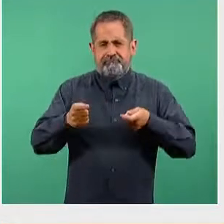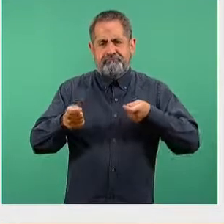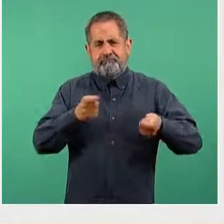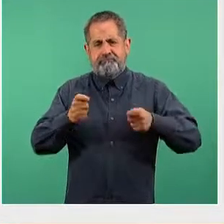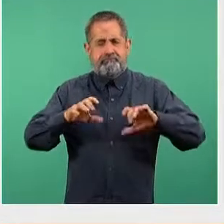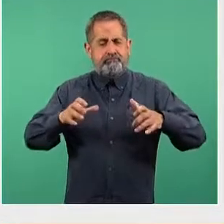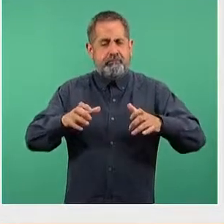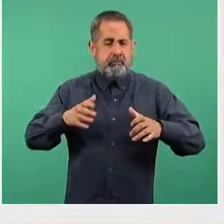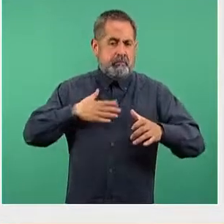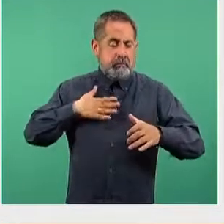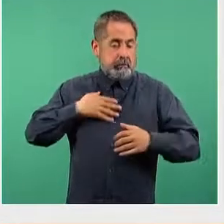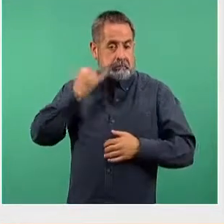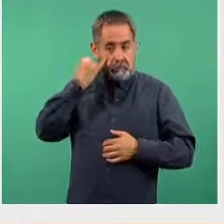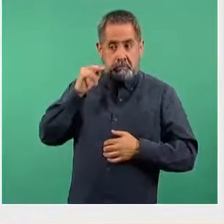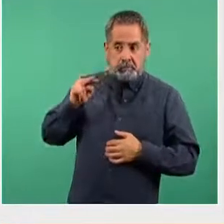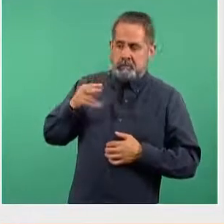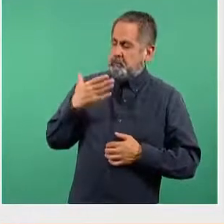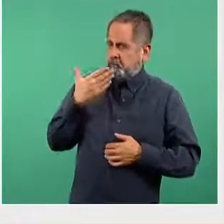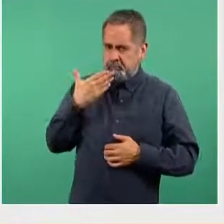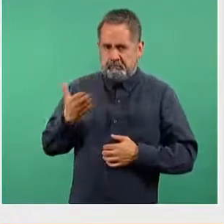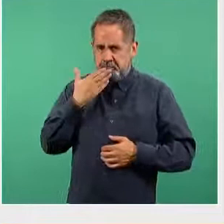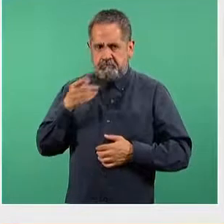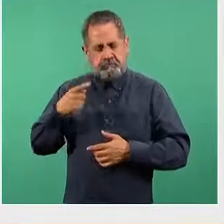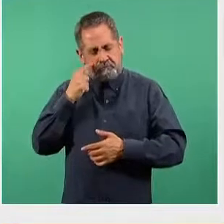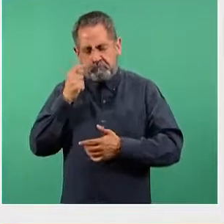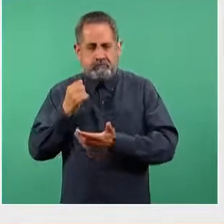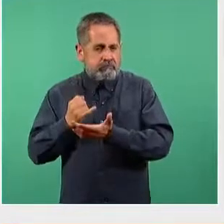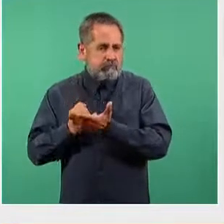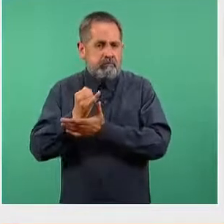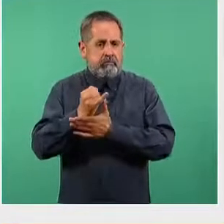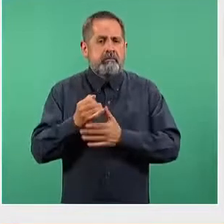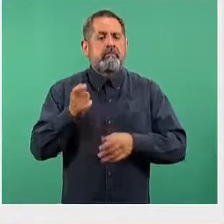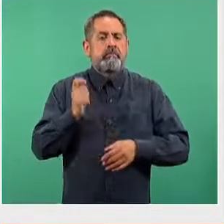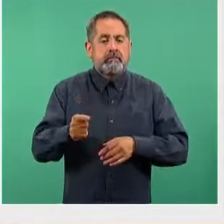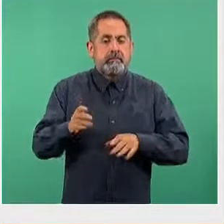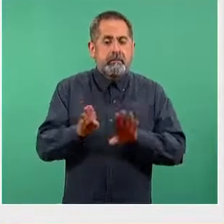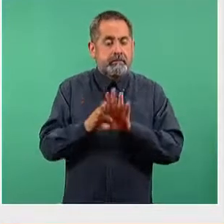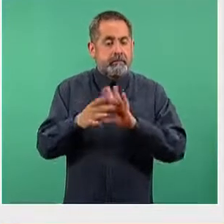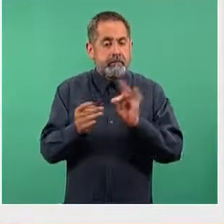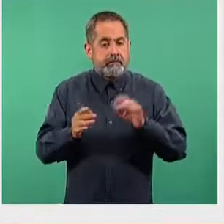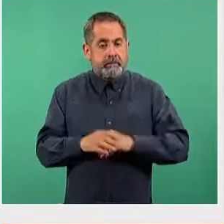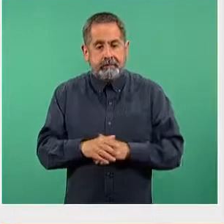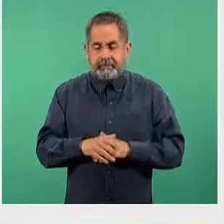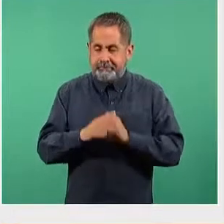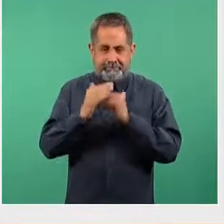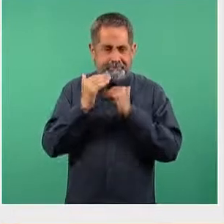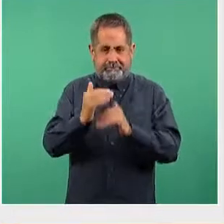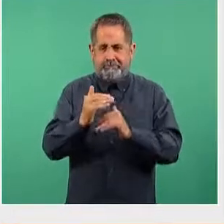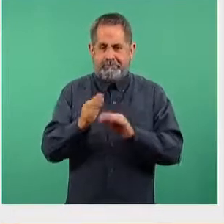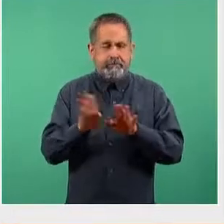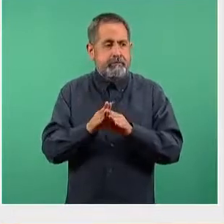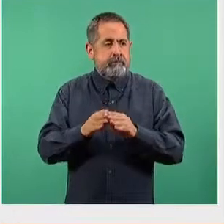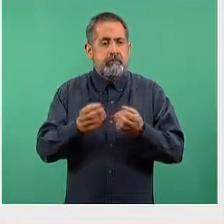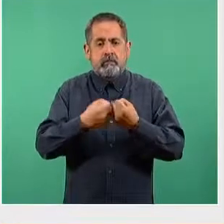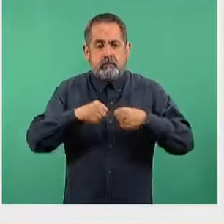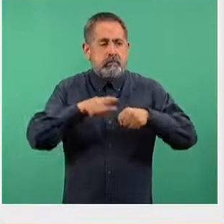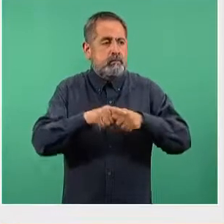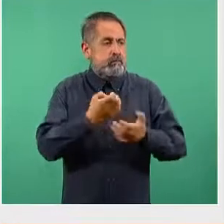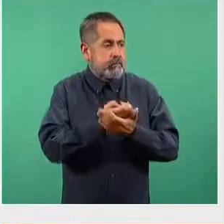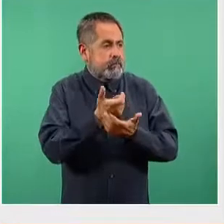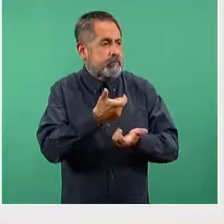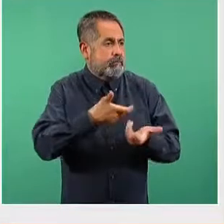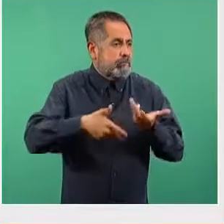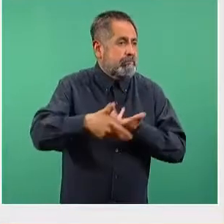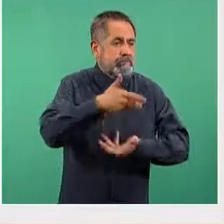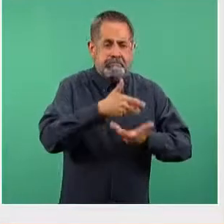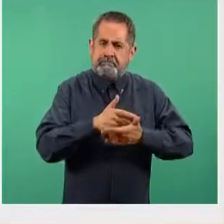desde nuestro punto de vista. Esta decisión fue limitar las actividades sociales, económicas, más allá